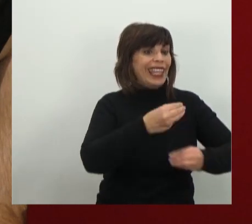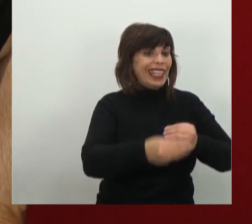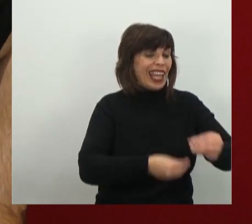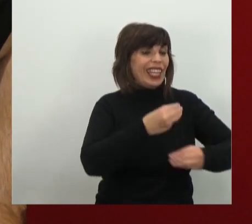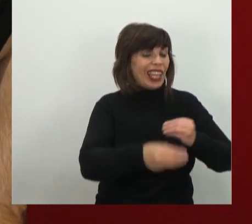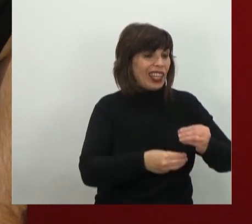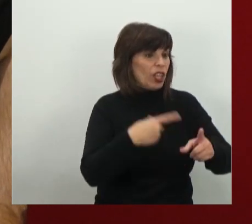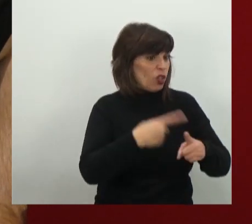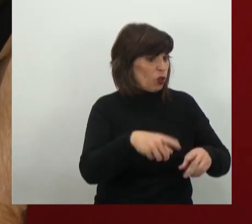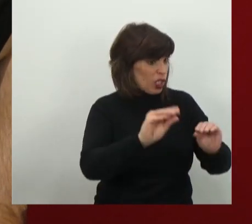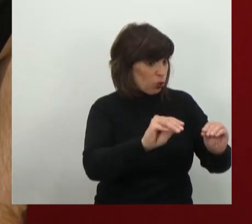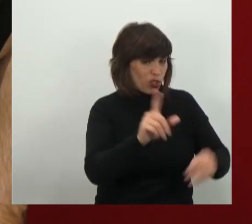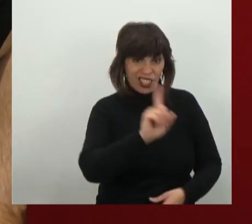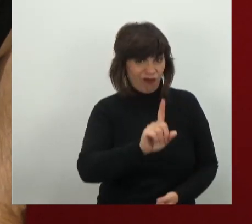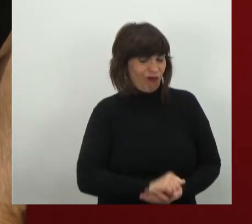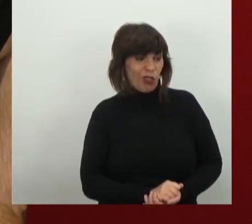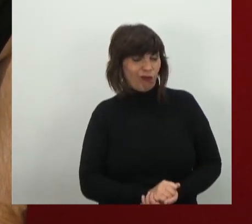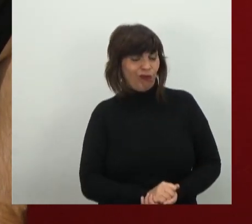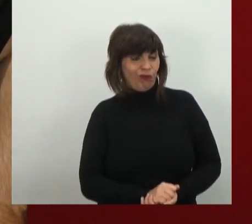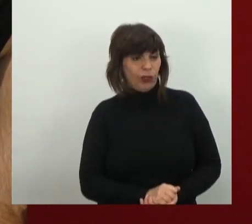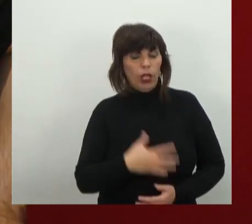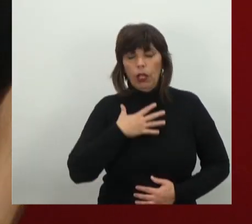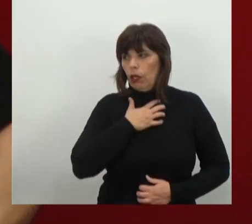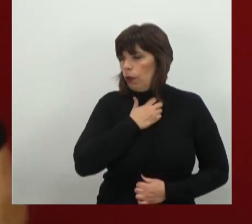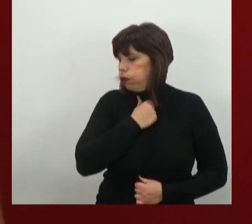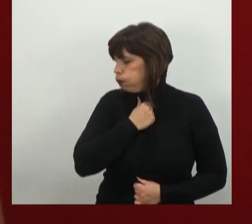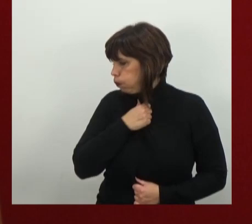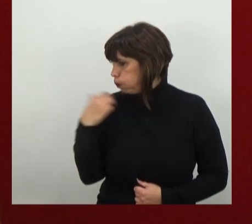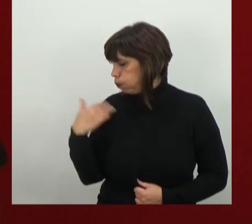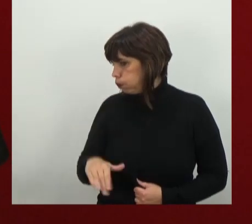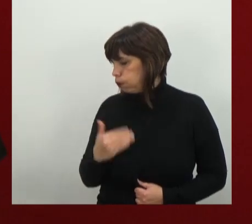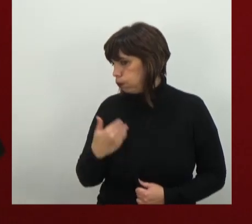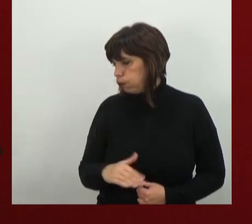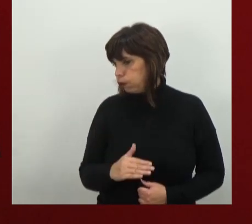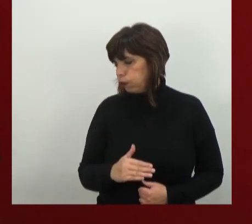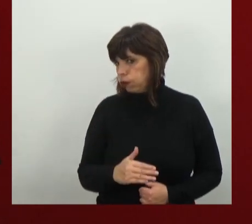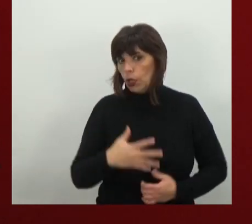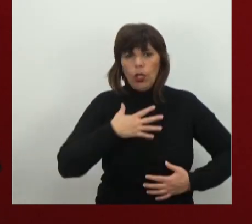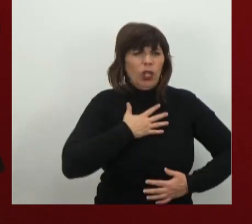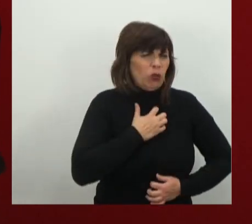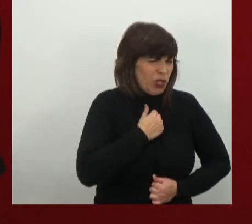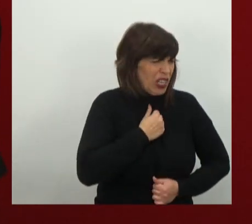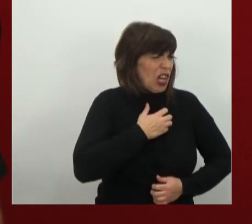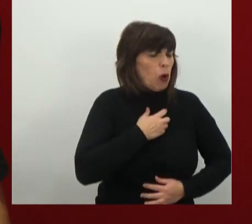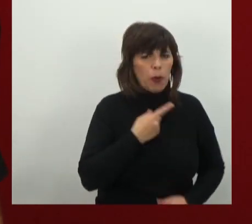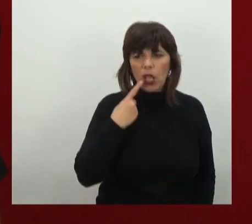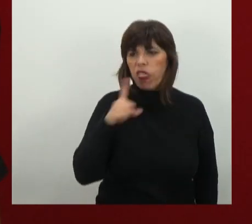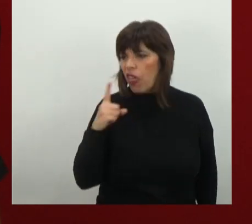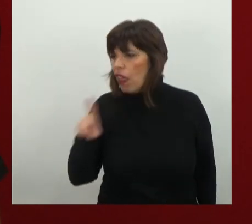El agobio es muy peligroso, porque durante el agobio vas a decir cosas que luego te vas a